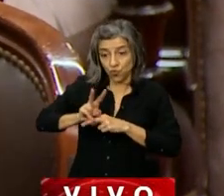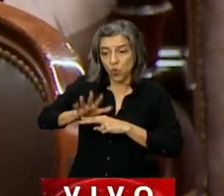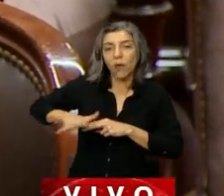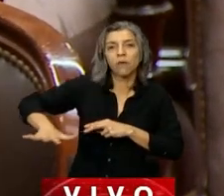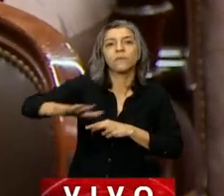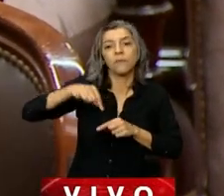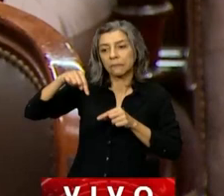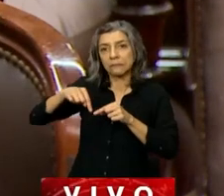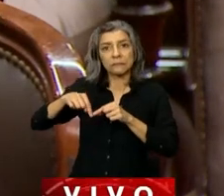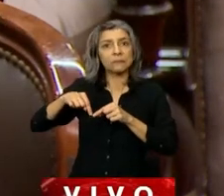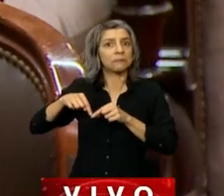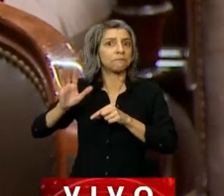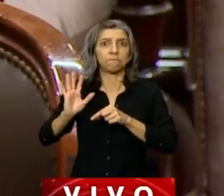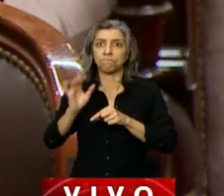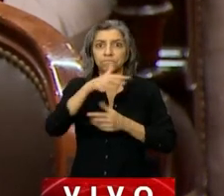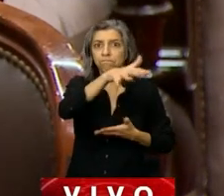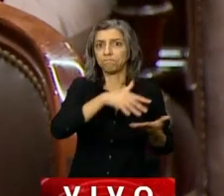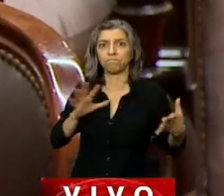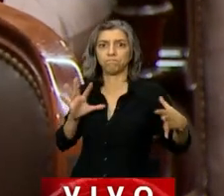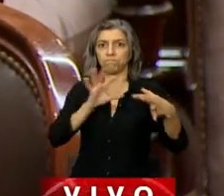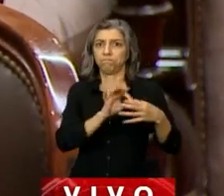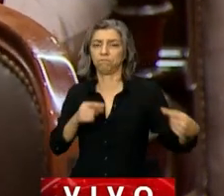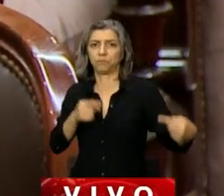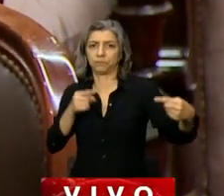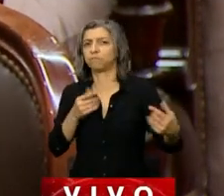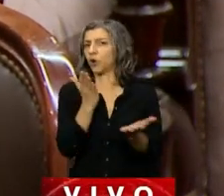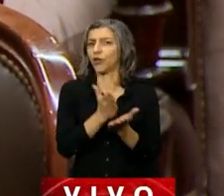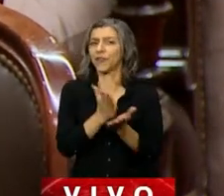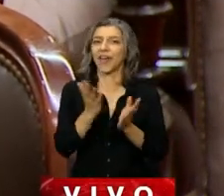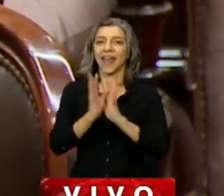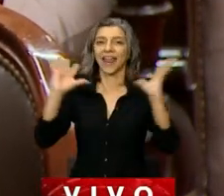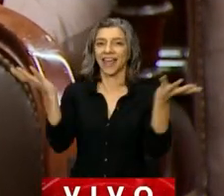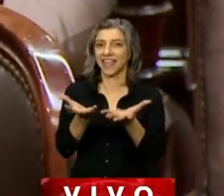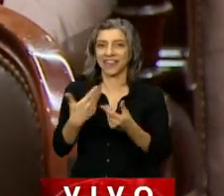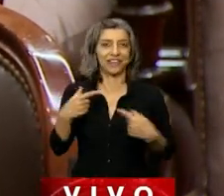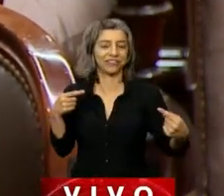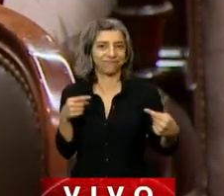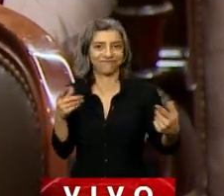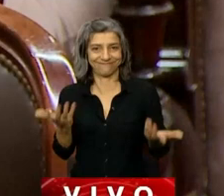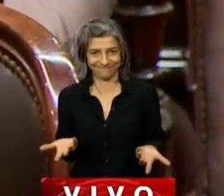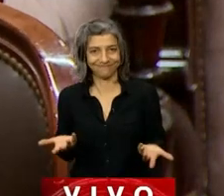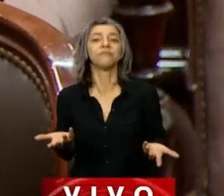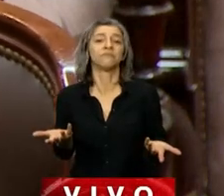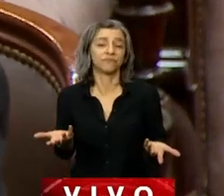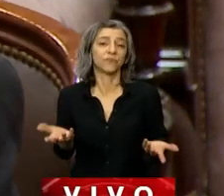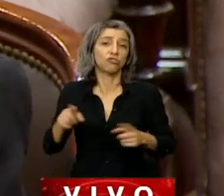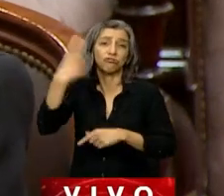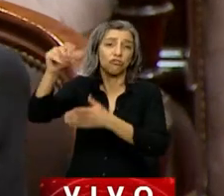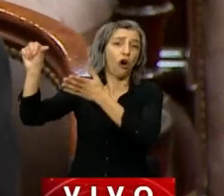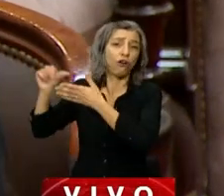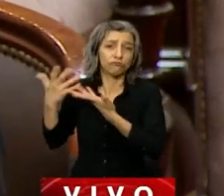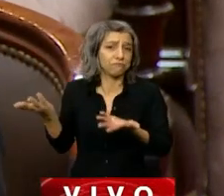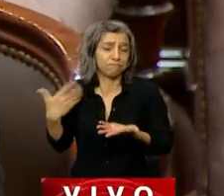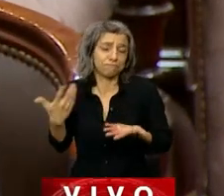estamos tratando es absolutamente ineficaz en términos del derecho internacional y, por lo tanto, inoponible a terceros